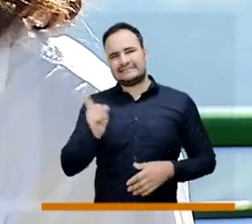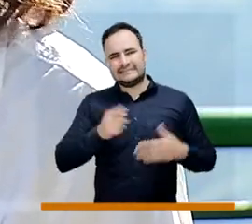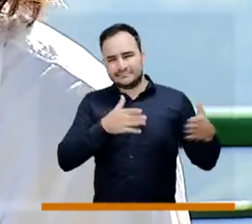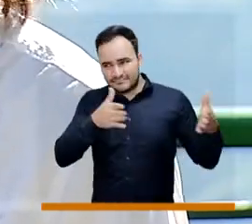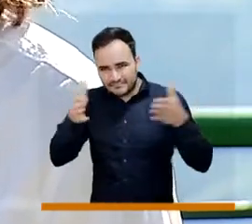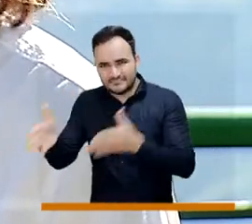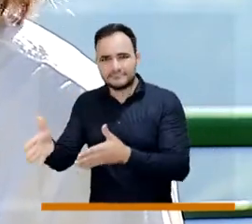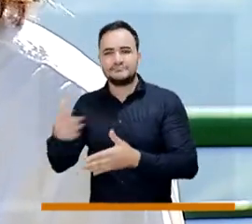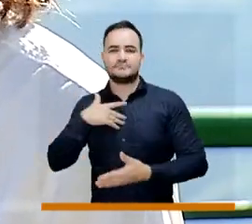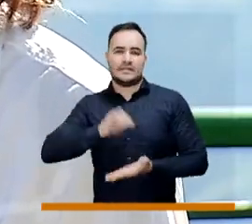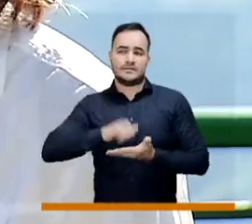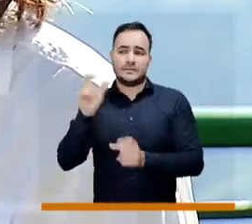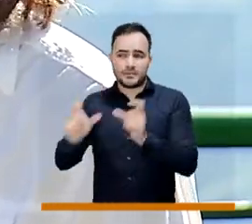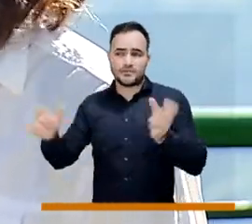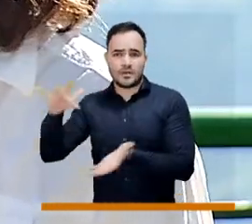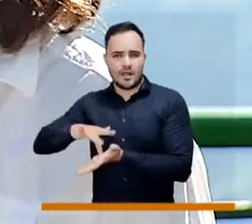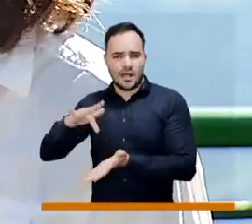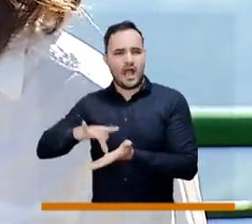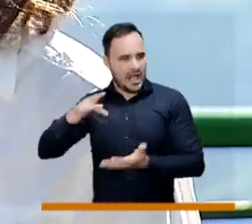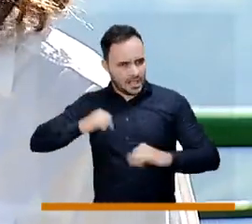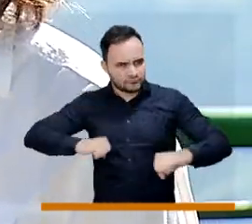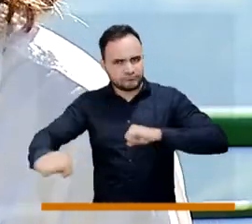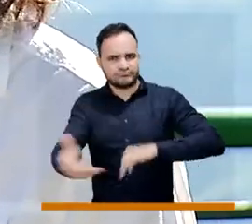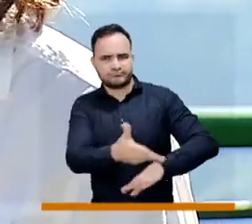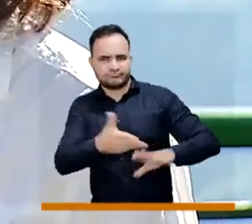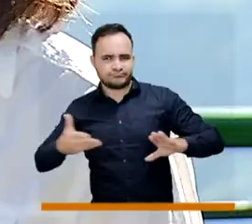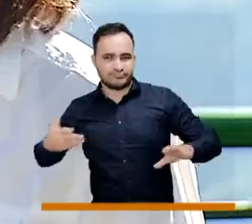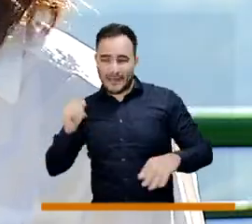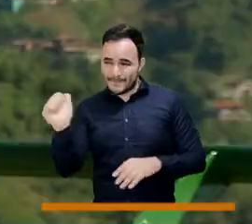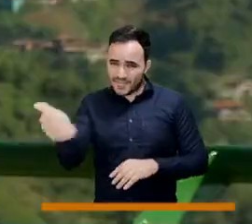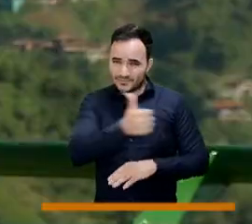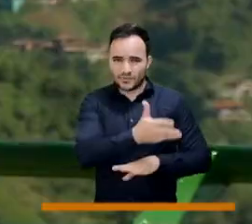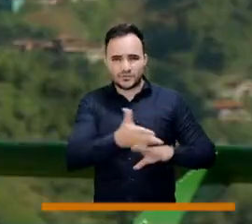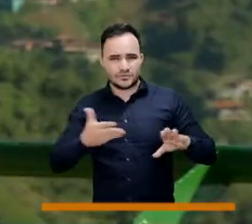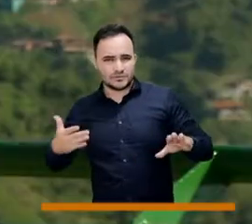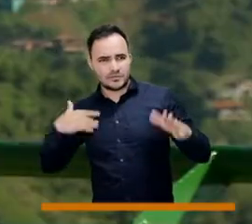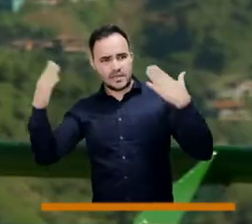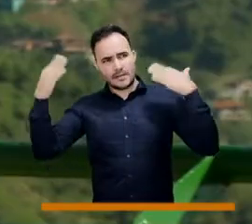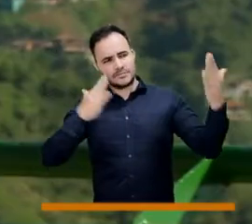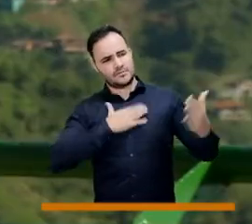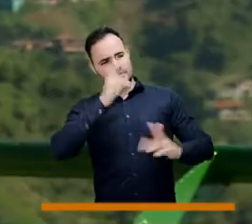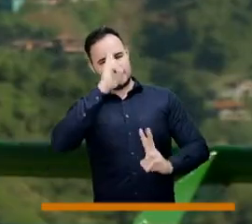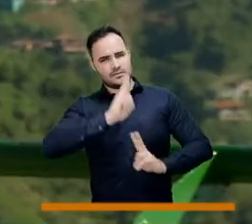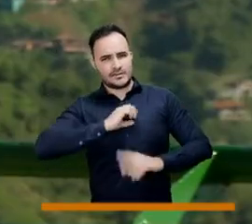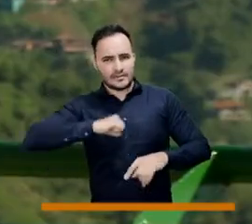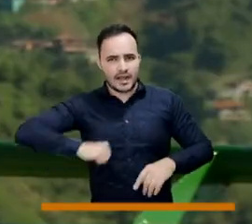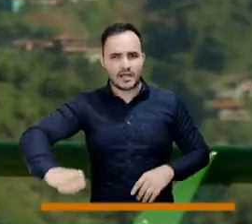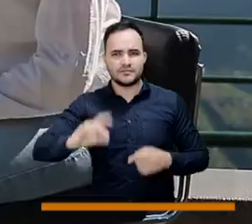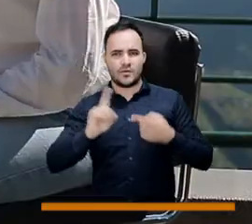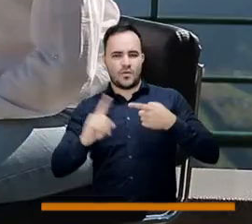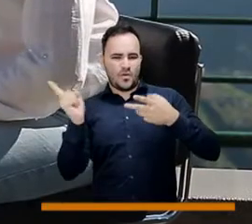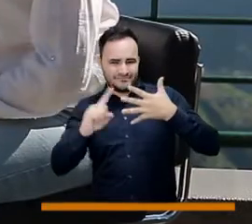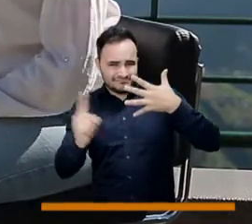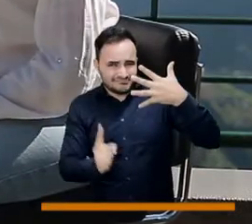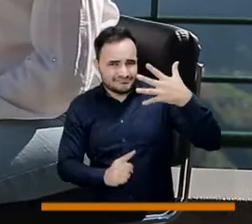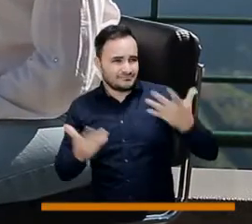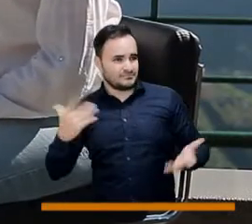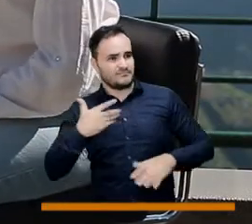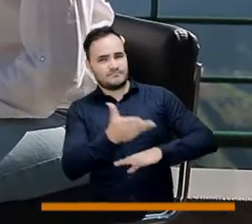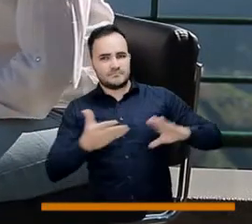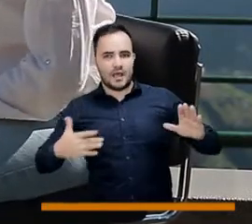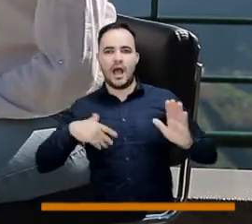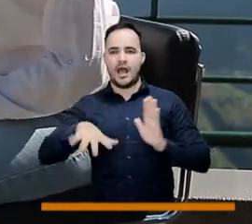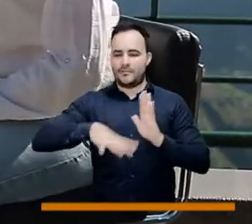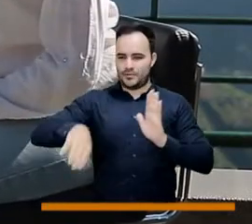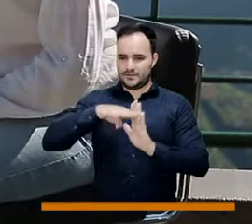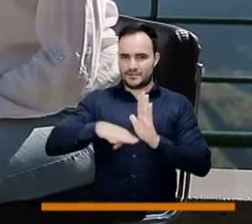a través de la participación de la gente sea la misma comunidad quien exija sus derechos, los derechos campesinos y otros que contempla una